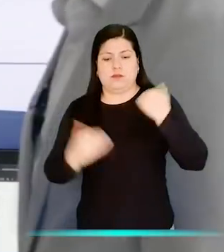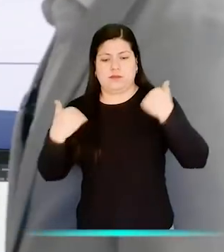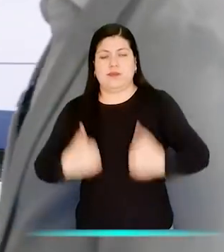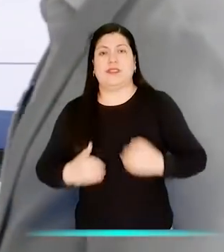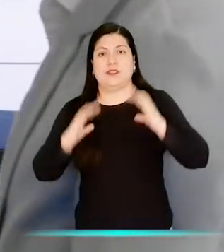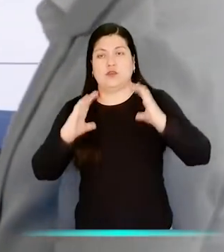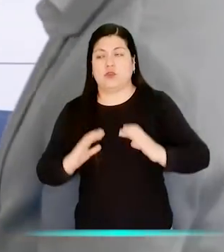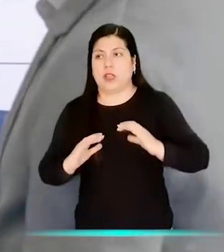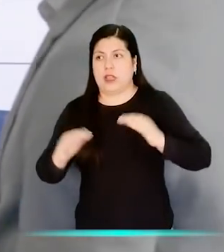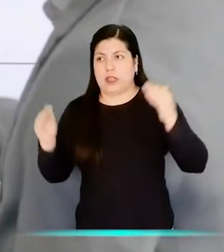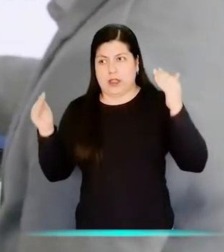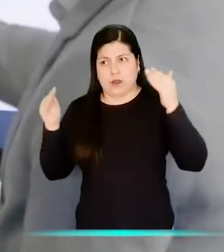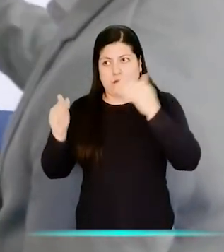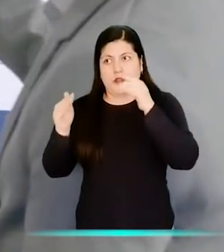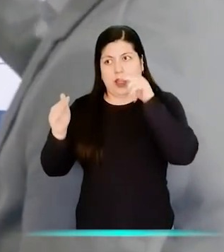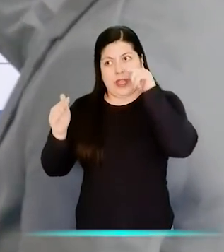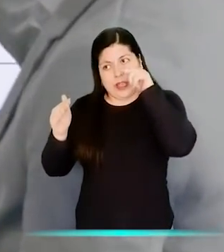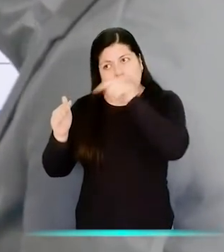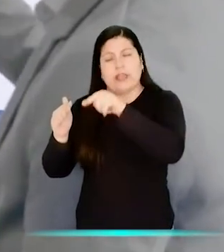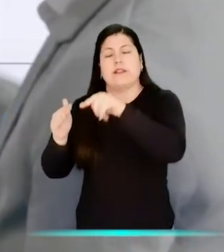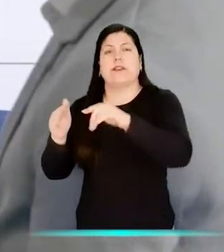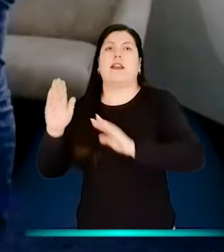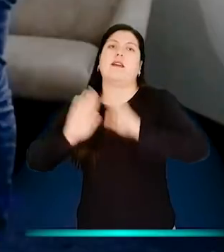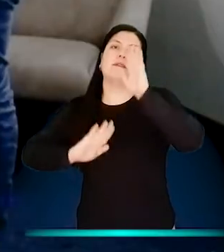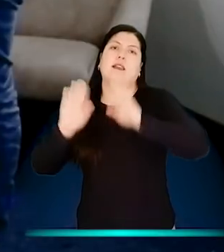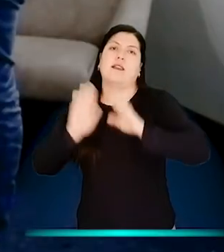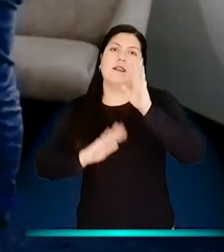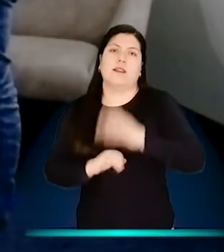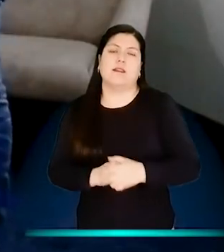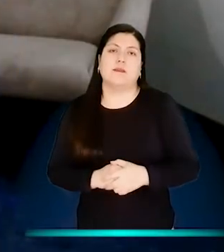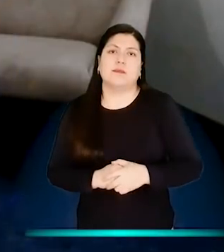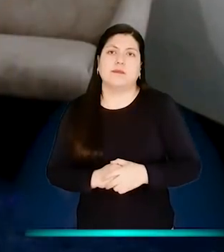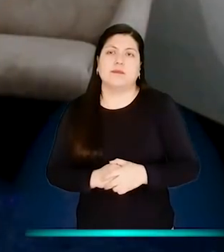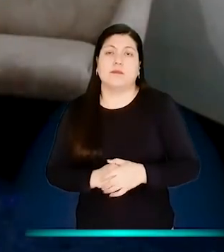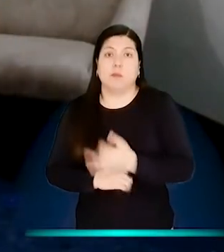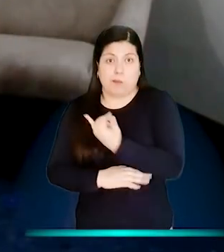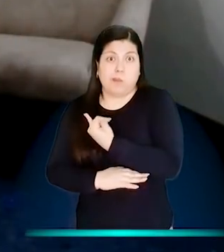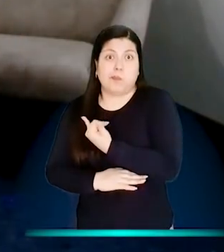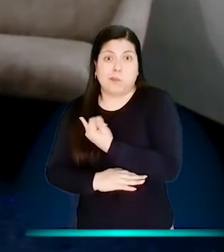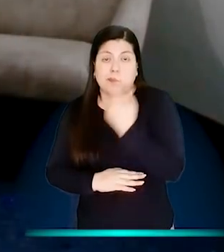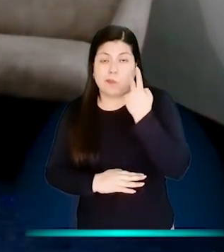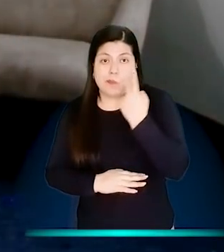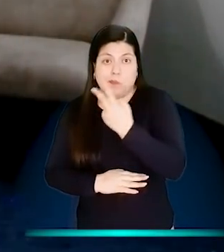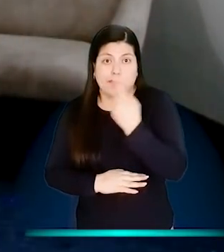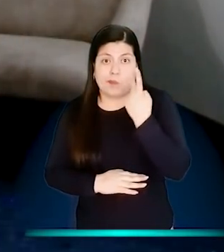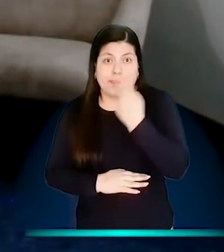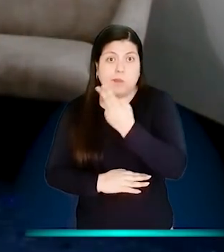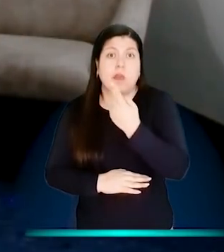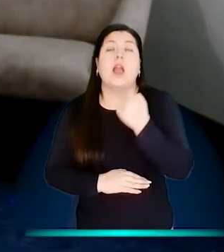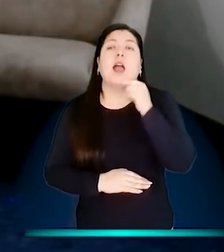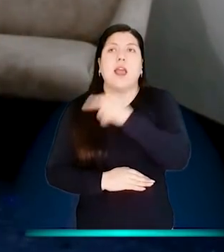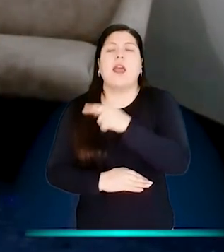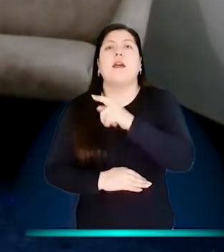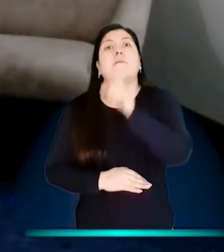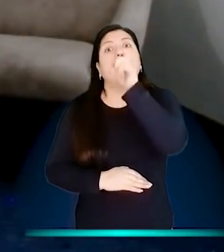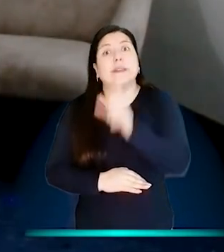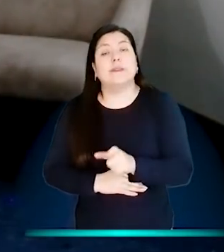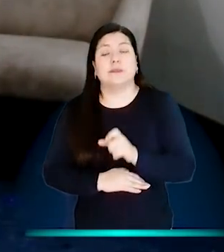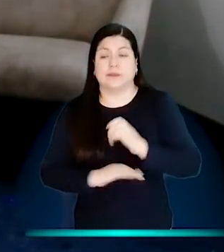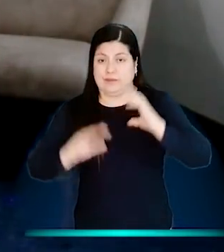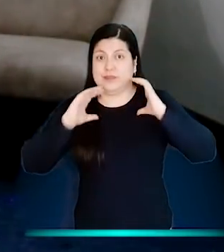del elector está directamente enfocada en ese candidato, como lo podemos ver en esta marcación donde el